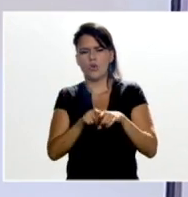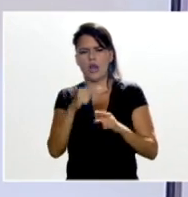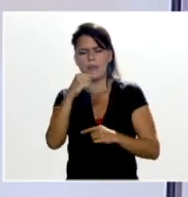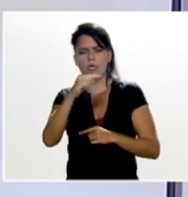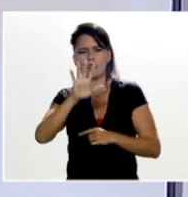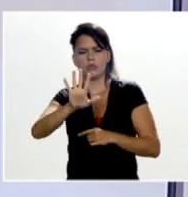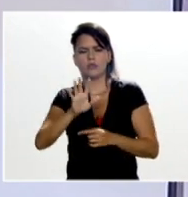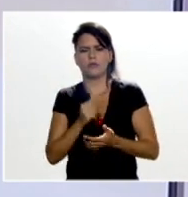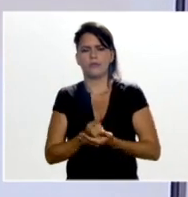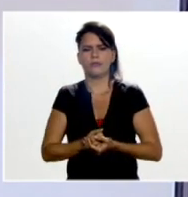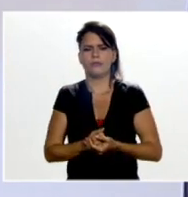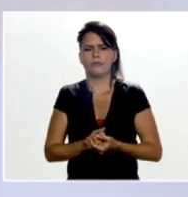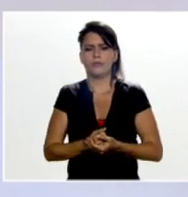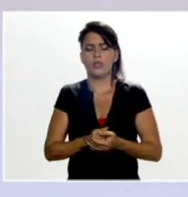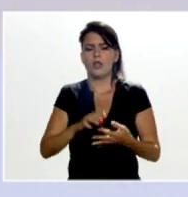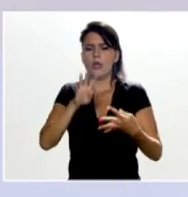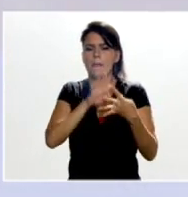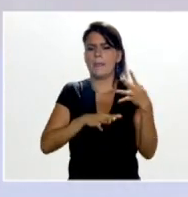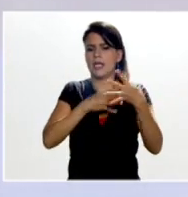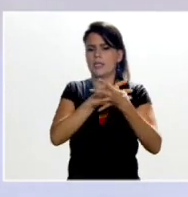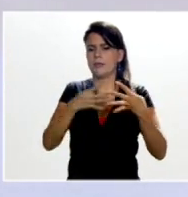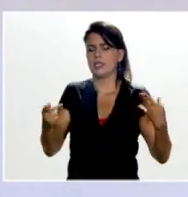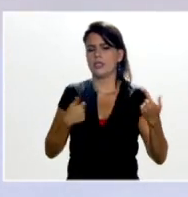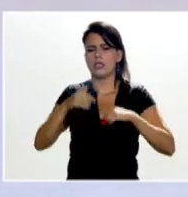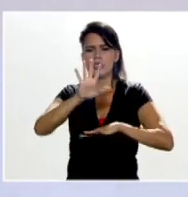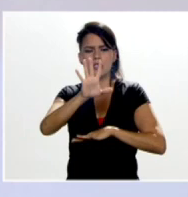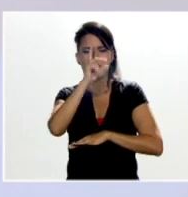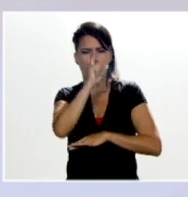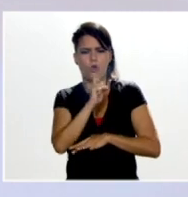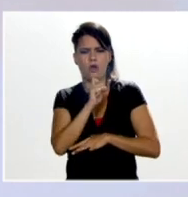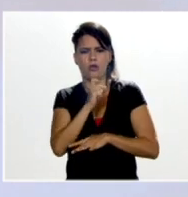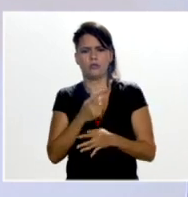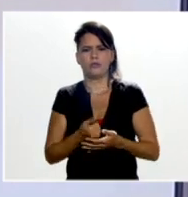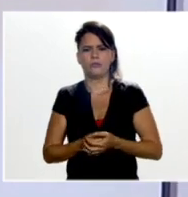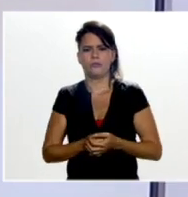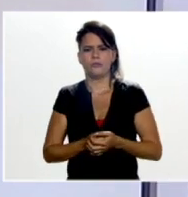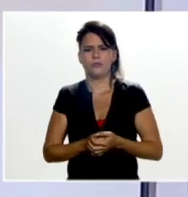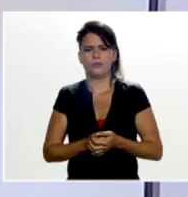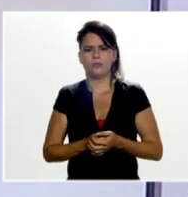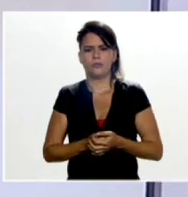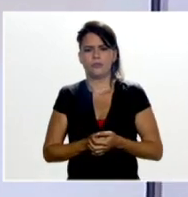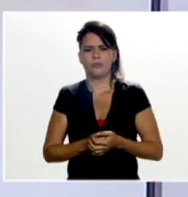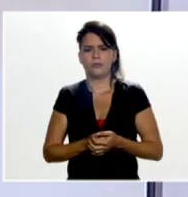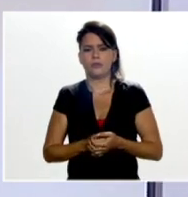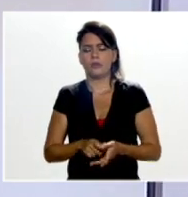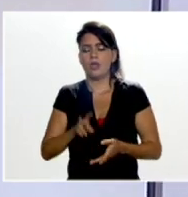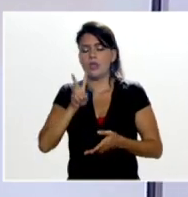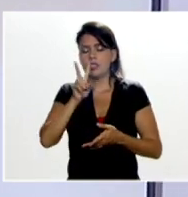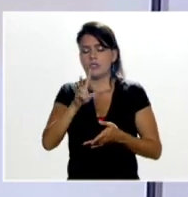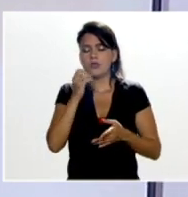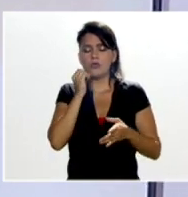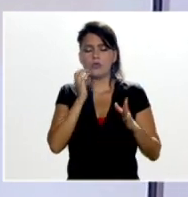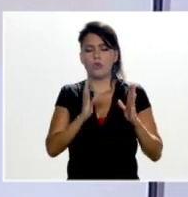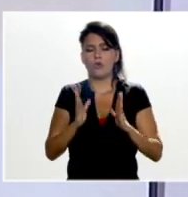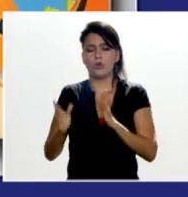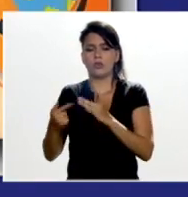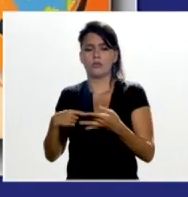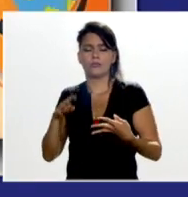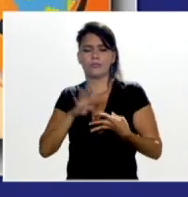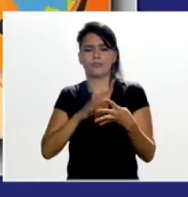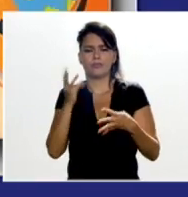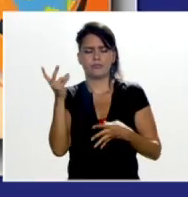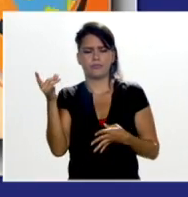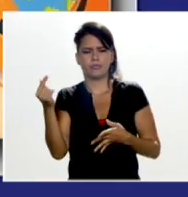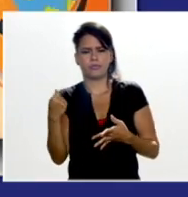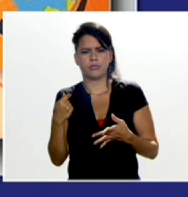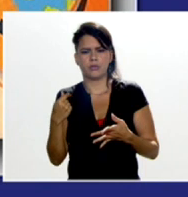Ahora pasemos a la matemática de quinto año, determinantes de segundo orden. Se calcula a